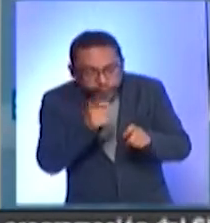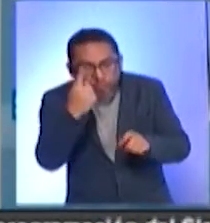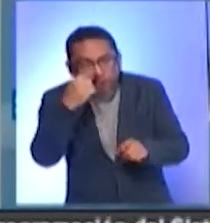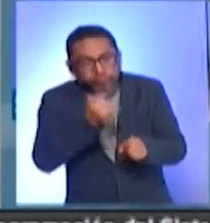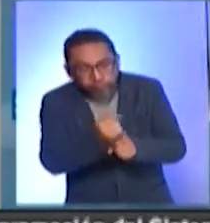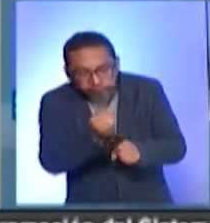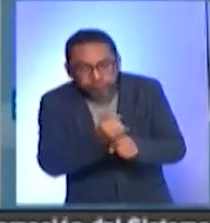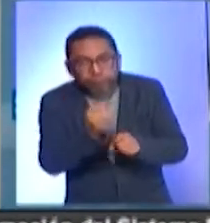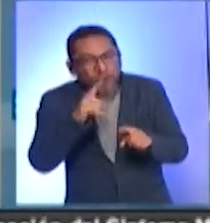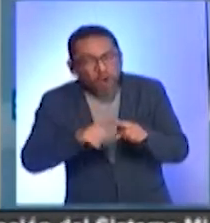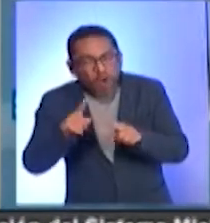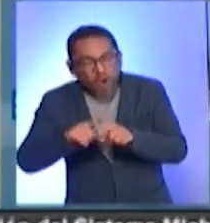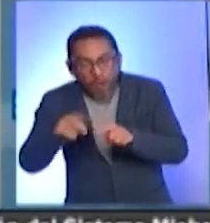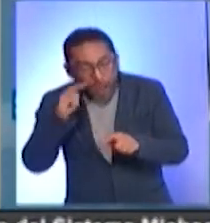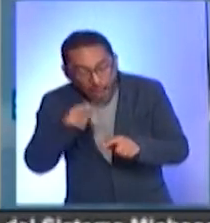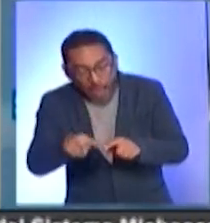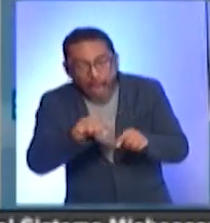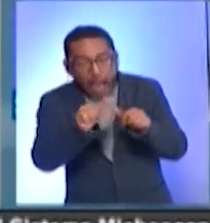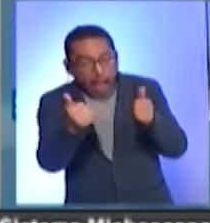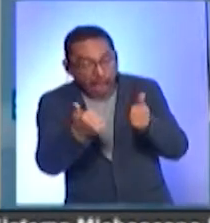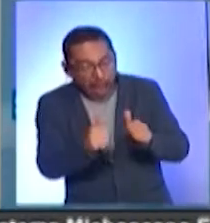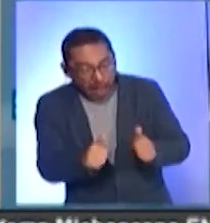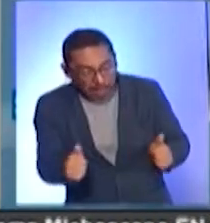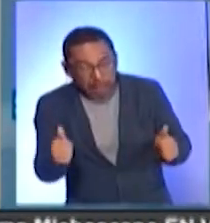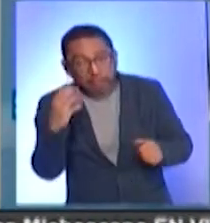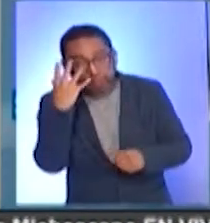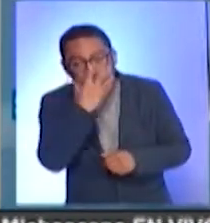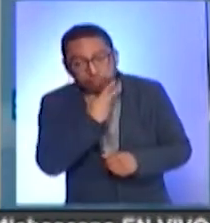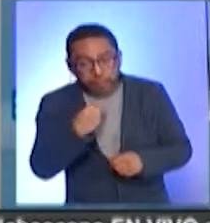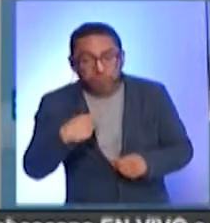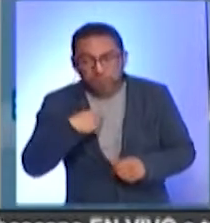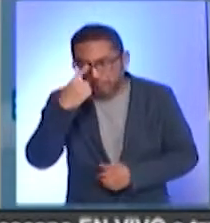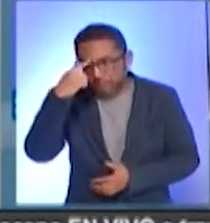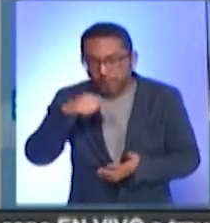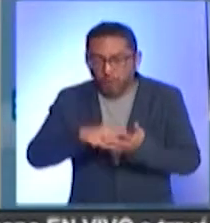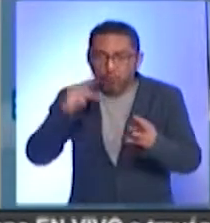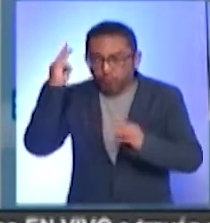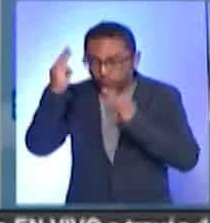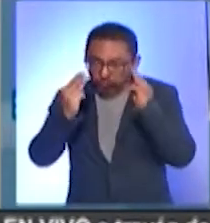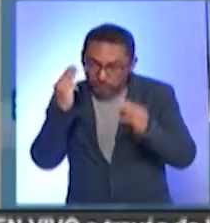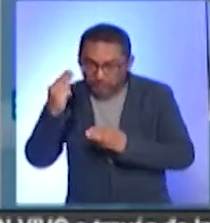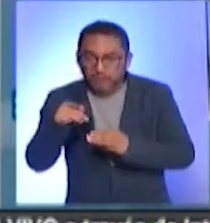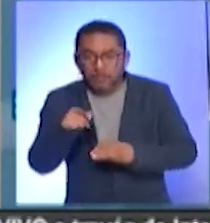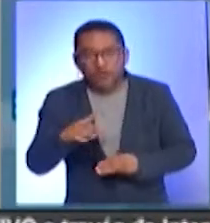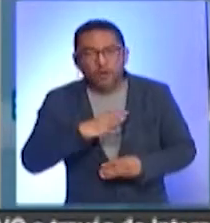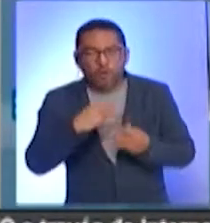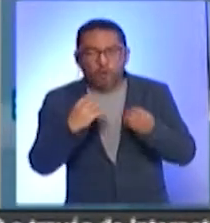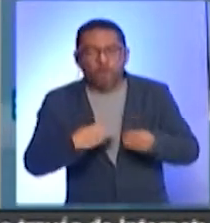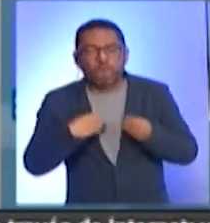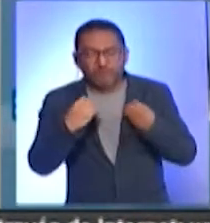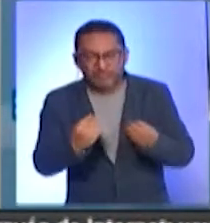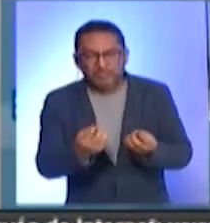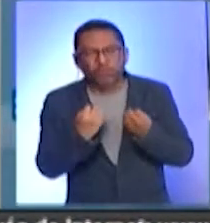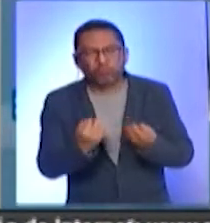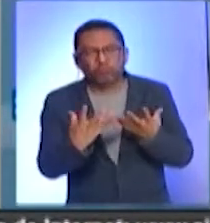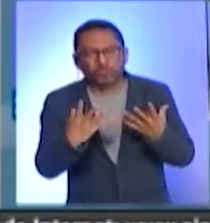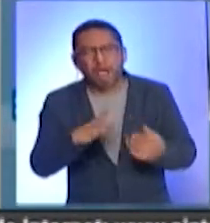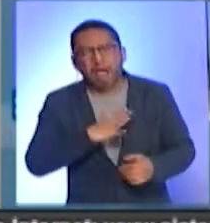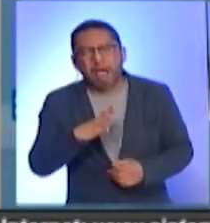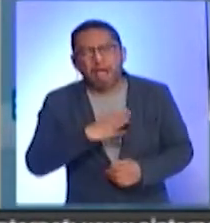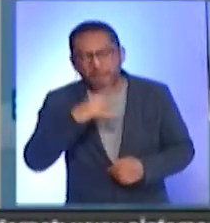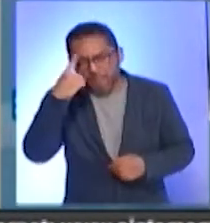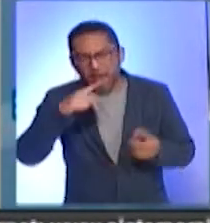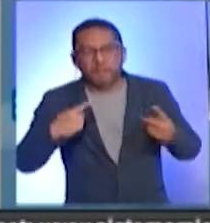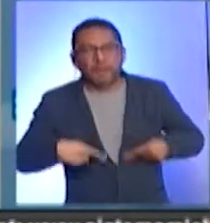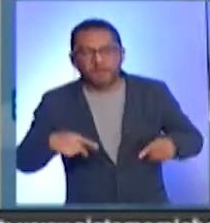estas para mí obras de arte entonces creo que este museo tiene mucho mucho mucho que ofrecer para nuestros